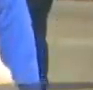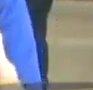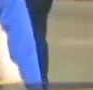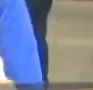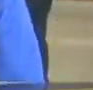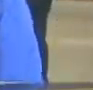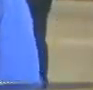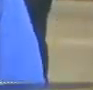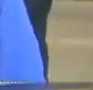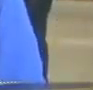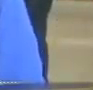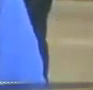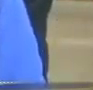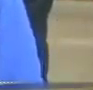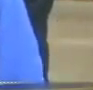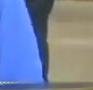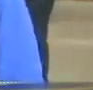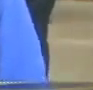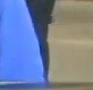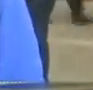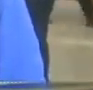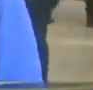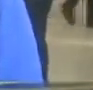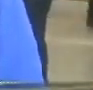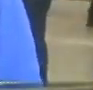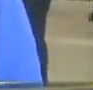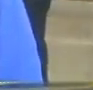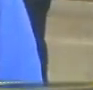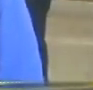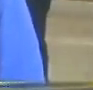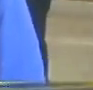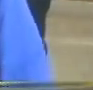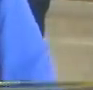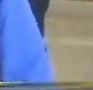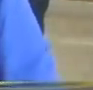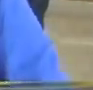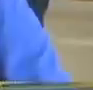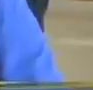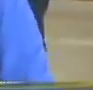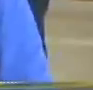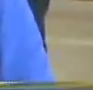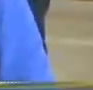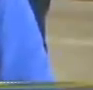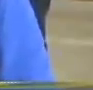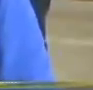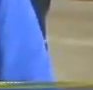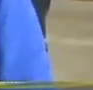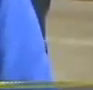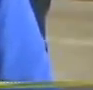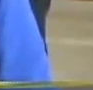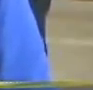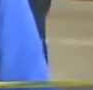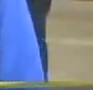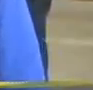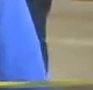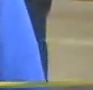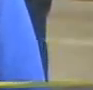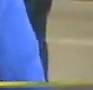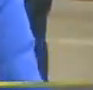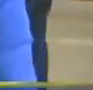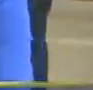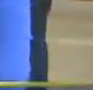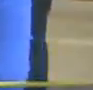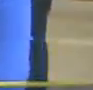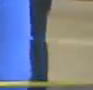Se esperan las declaraciones ahora mismo de los presidentes Luis Ignacio Lula da Silva, del presidente constitucional